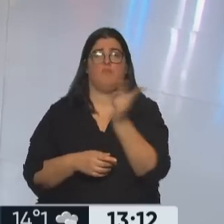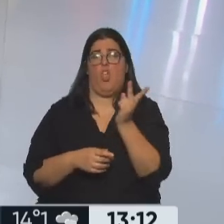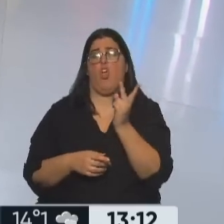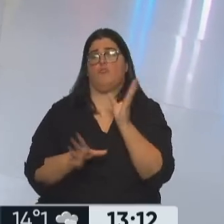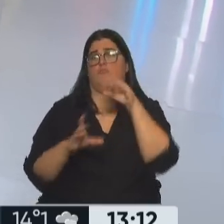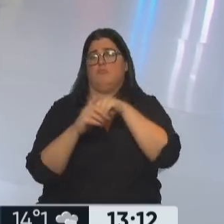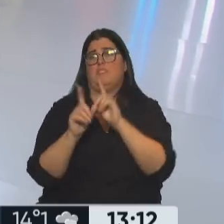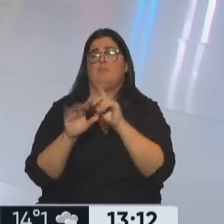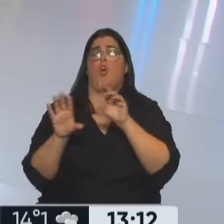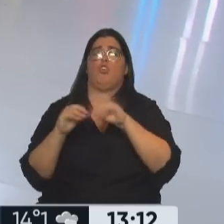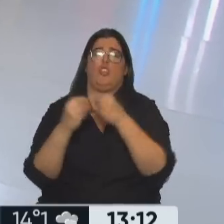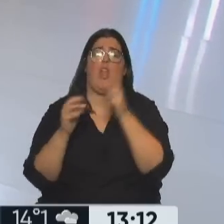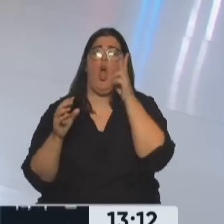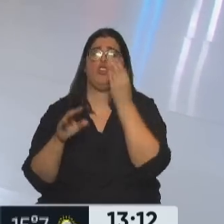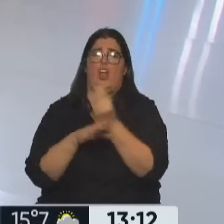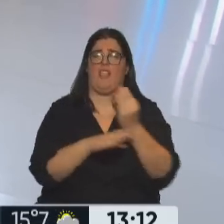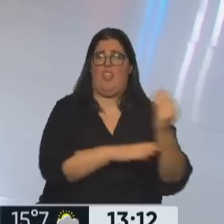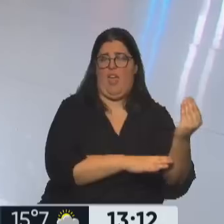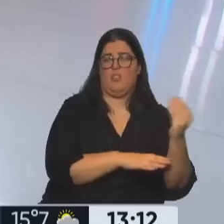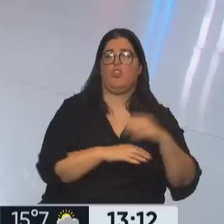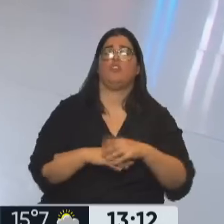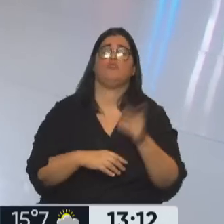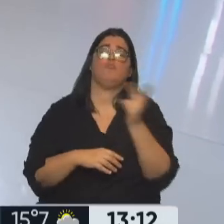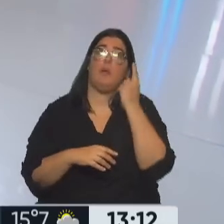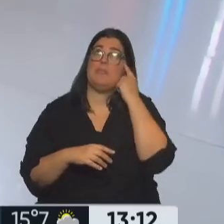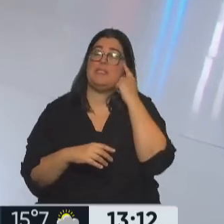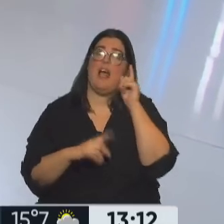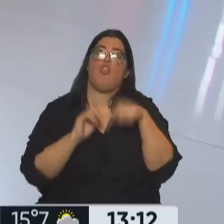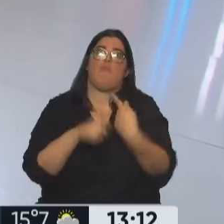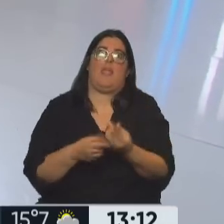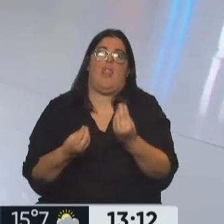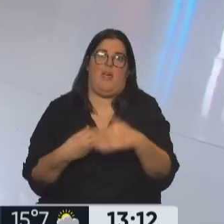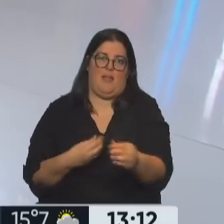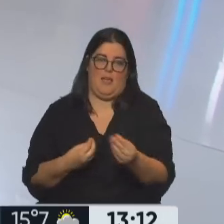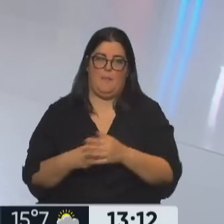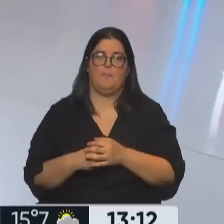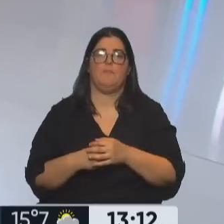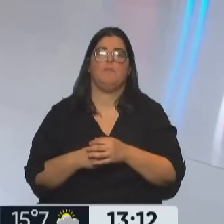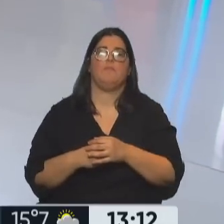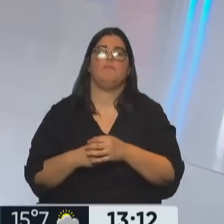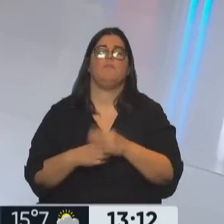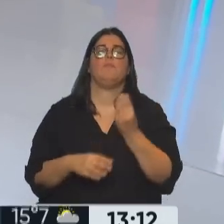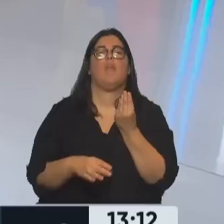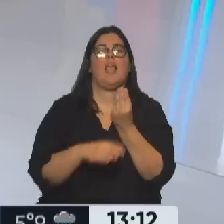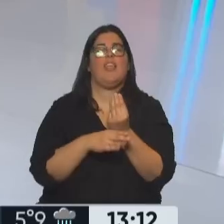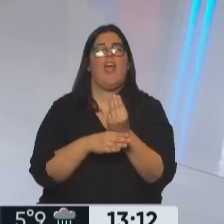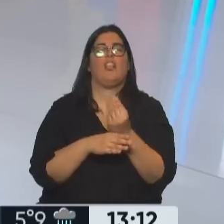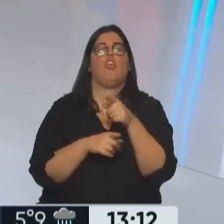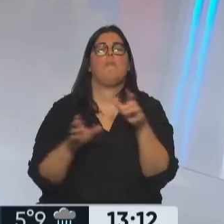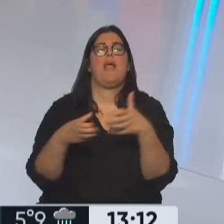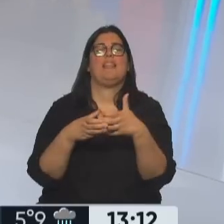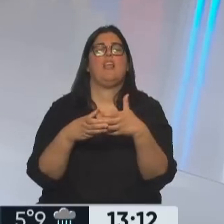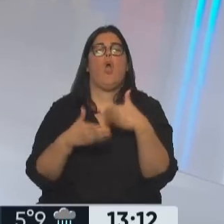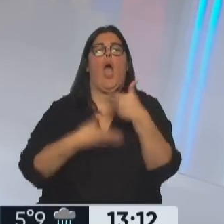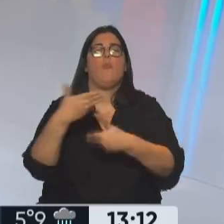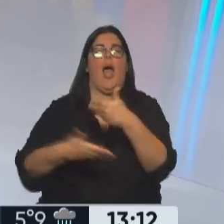que están disputando la presidencia y están pensando lógicamente en mañana. Bueno, allí está el candidato del Partido Avance y